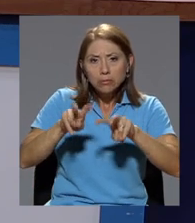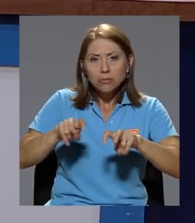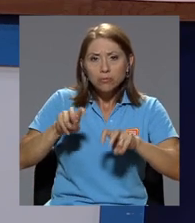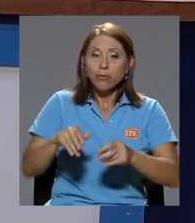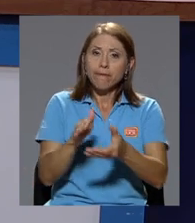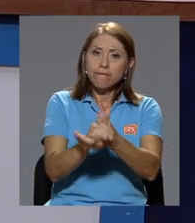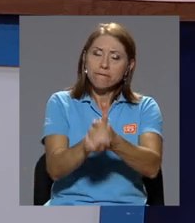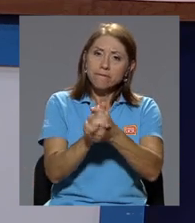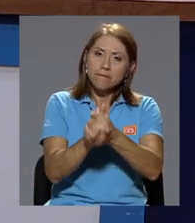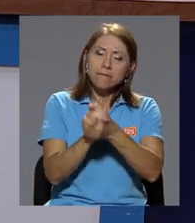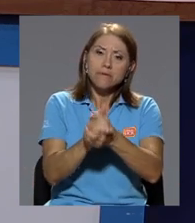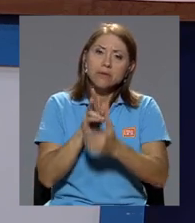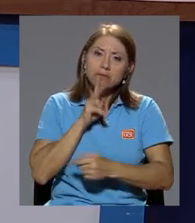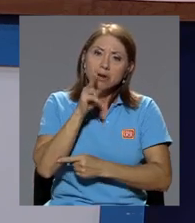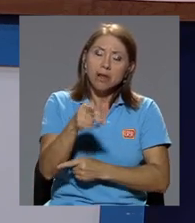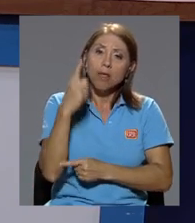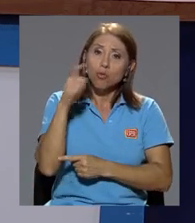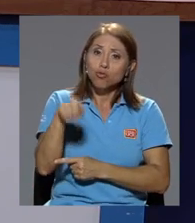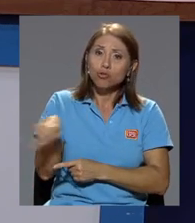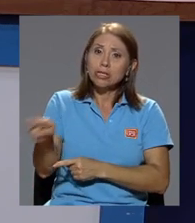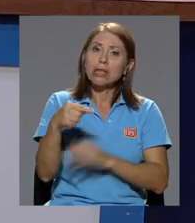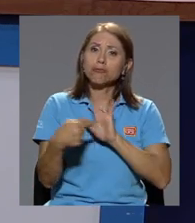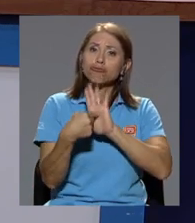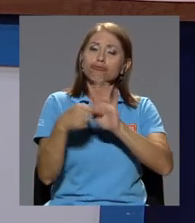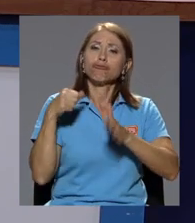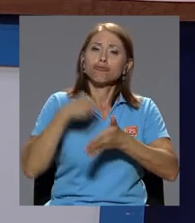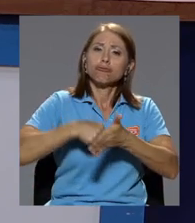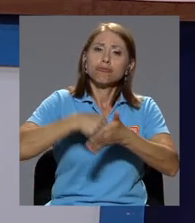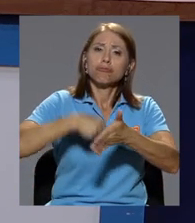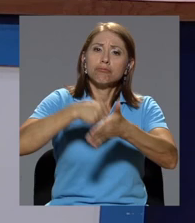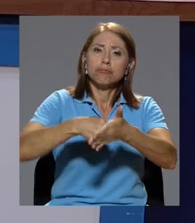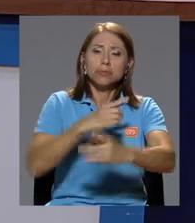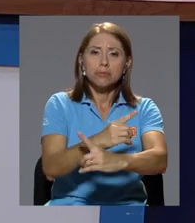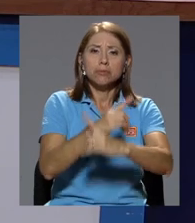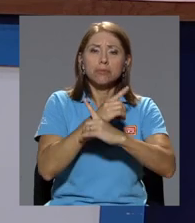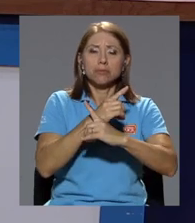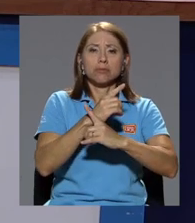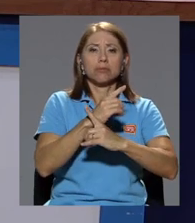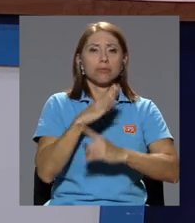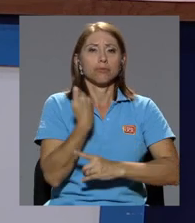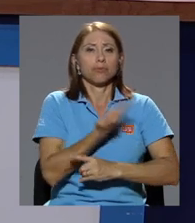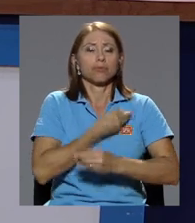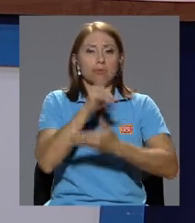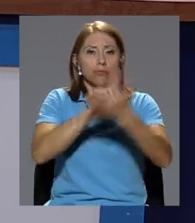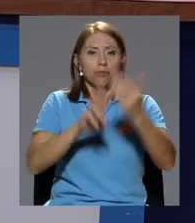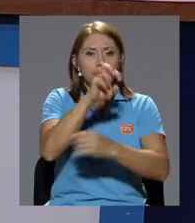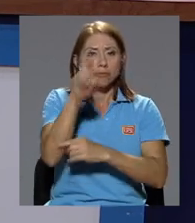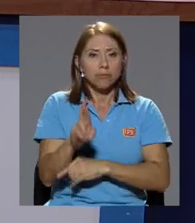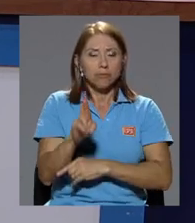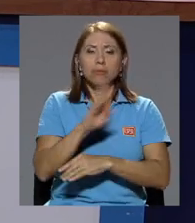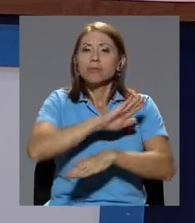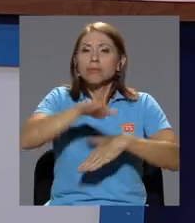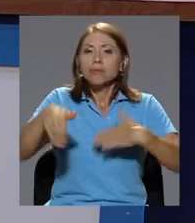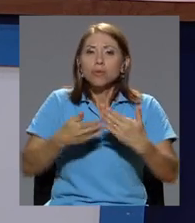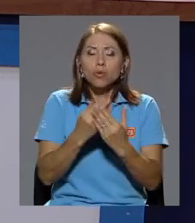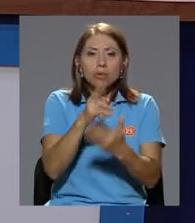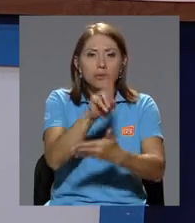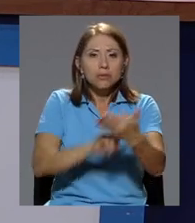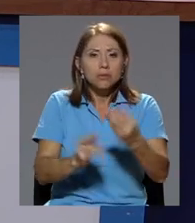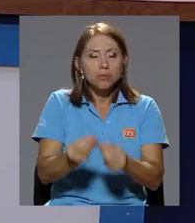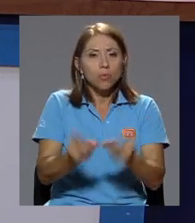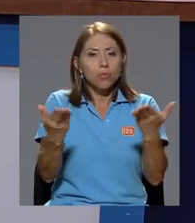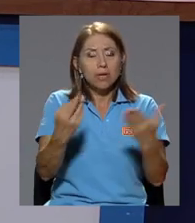felicitarles en realidad por esta posición de lucha indefensa a nuestra universidad de costa rica de todas las universidades públicas a través del